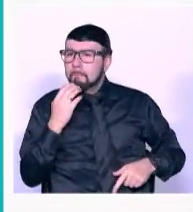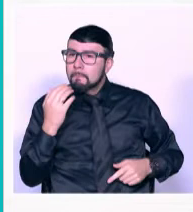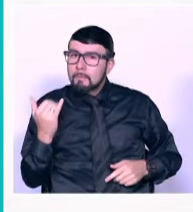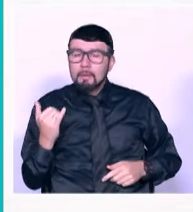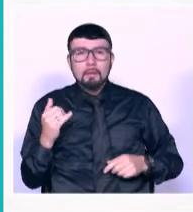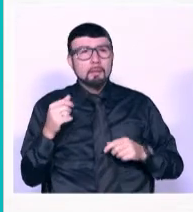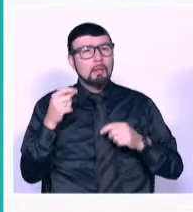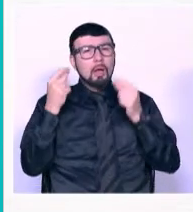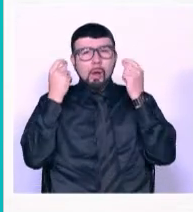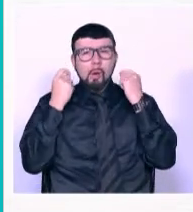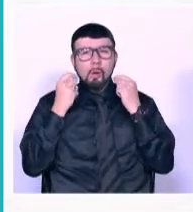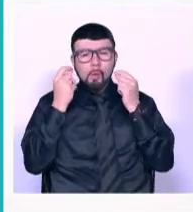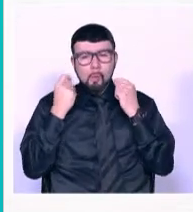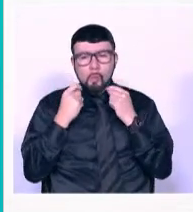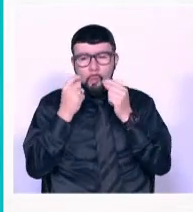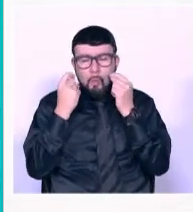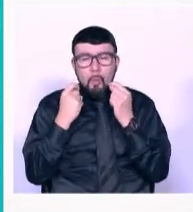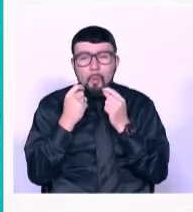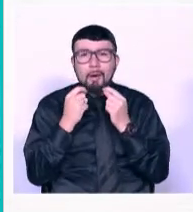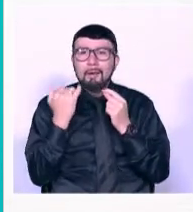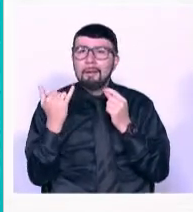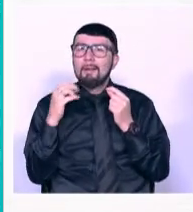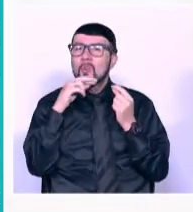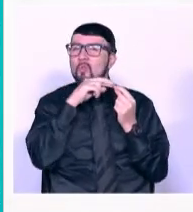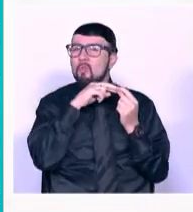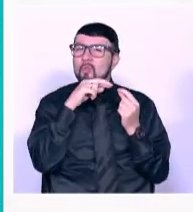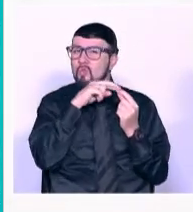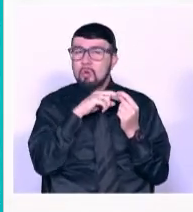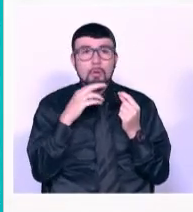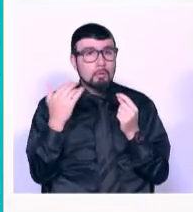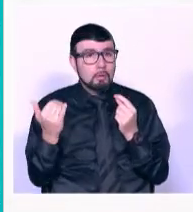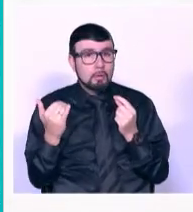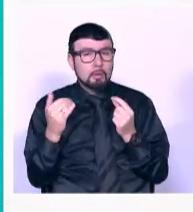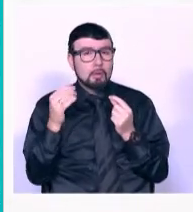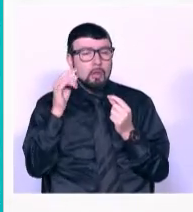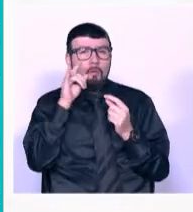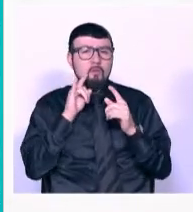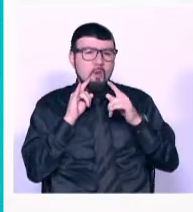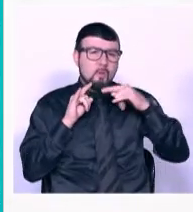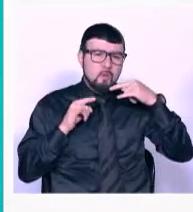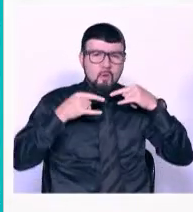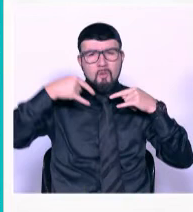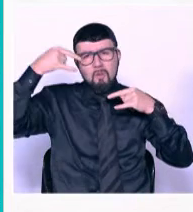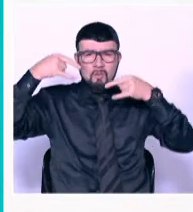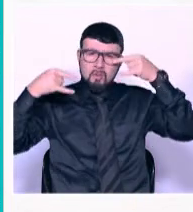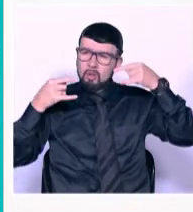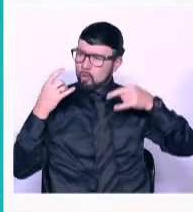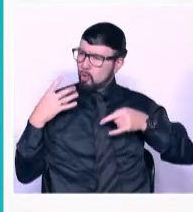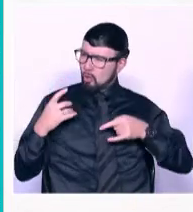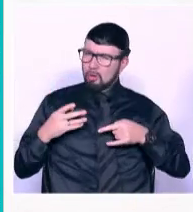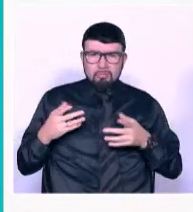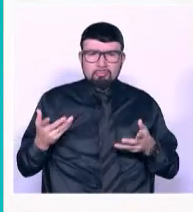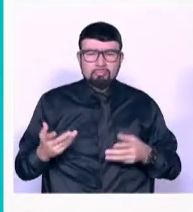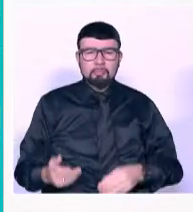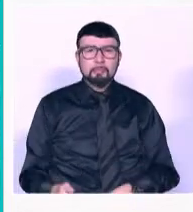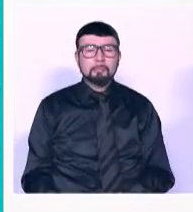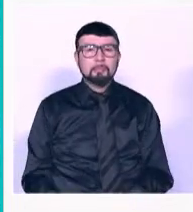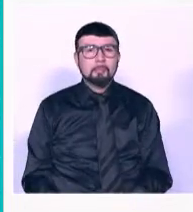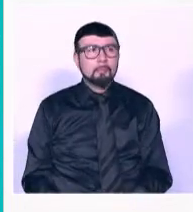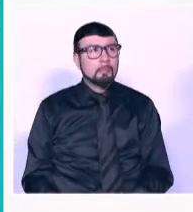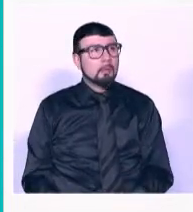bordeado rojo a donde se pueden ir los dolores, ¿o qué es esto, doctora? Sí, hay